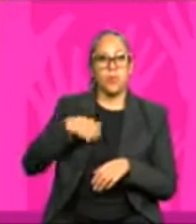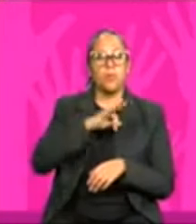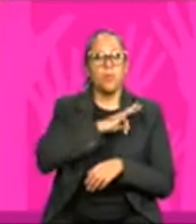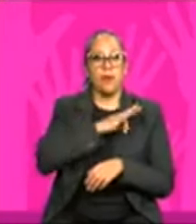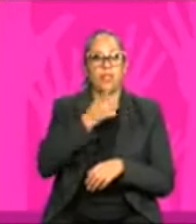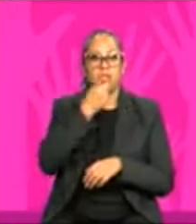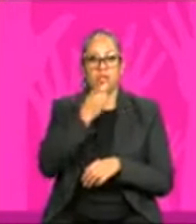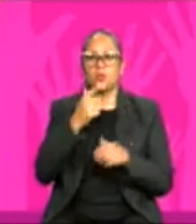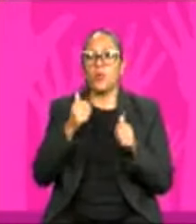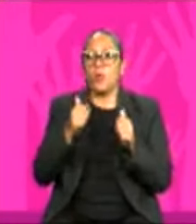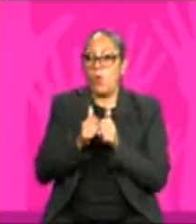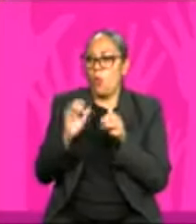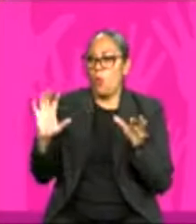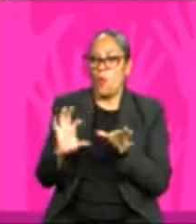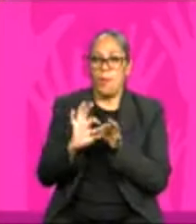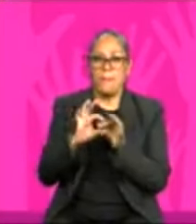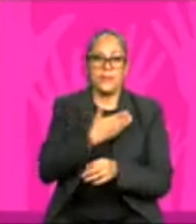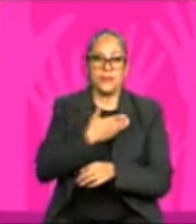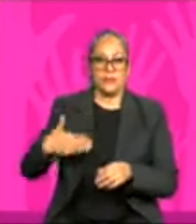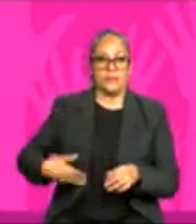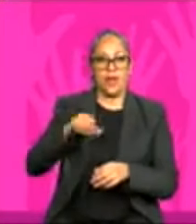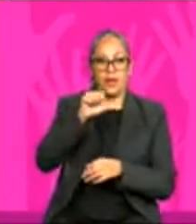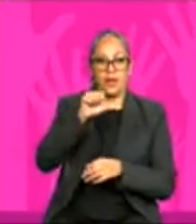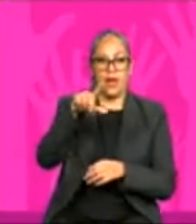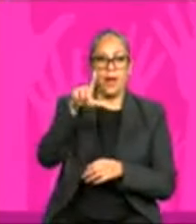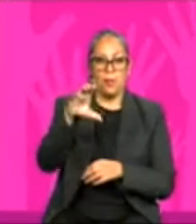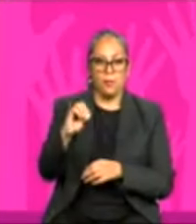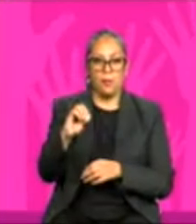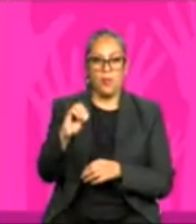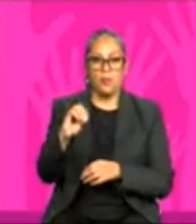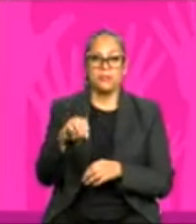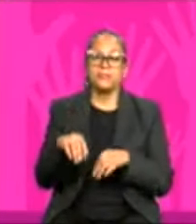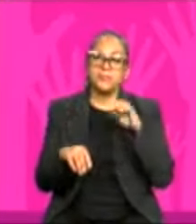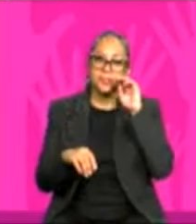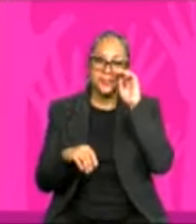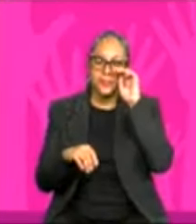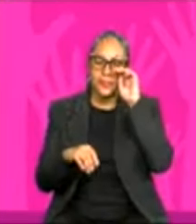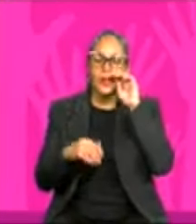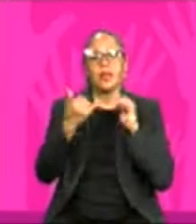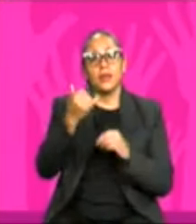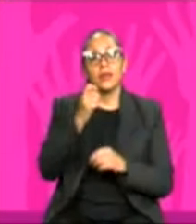junto al presidente Andrés Manuel López Obrador, en su gabinete ampliado,